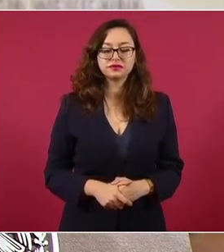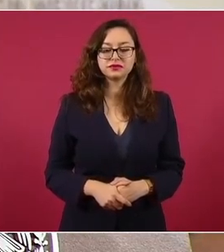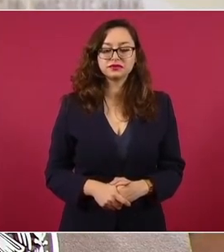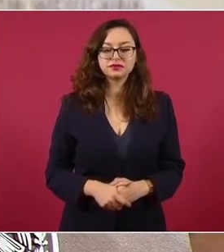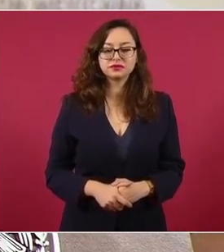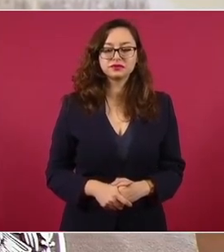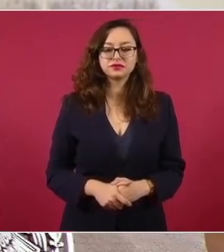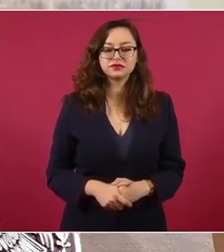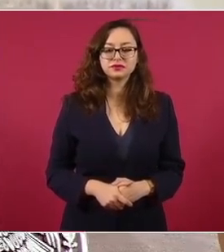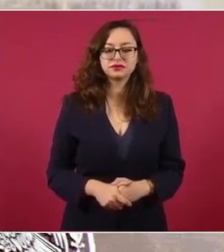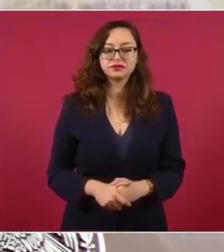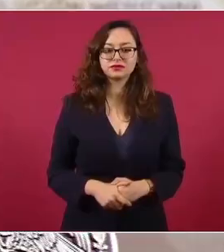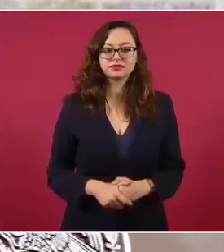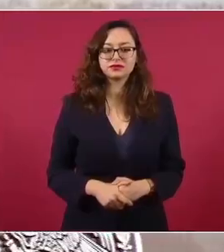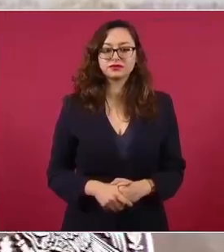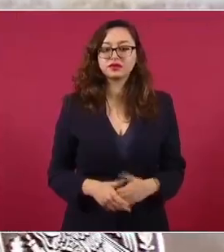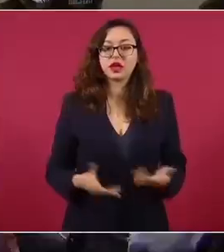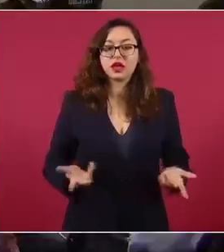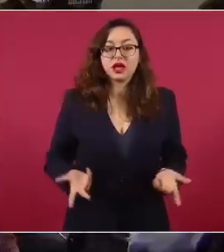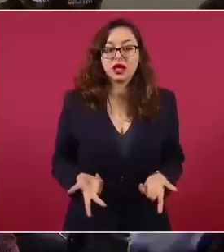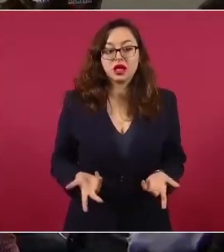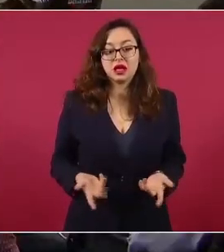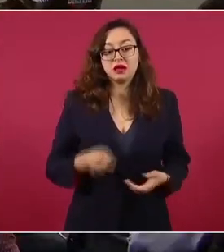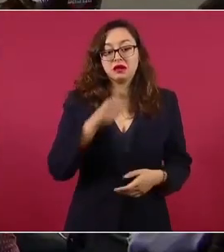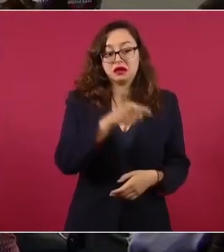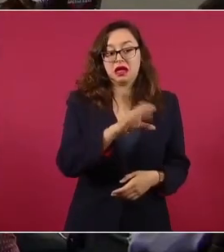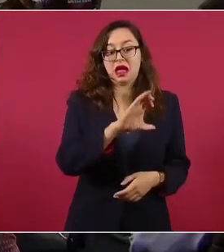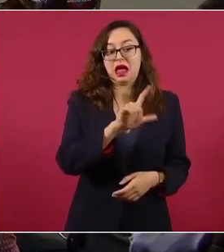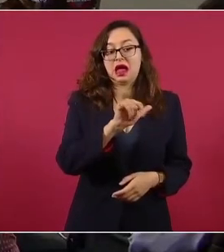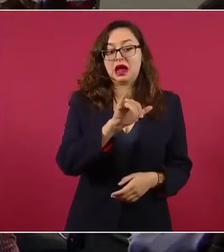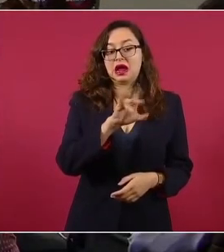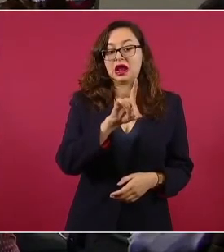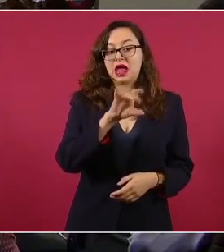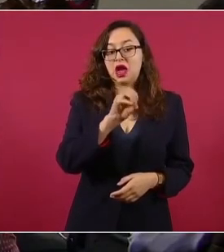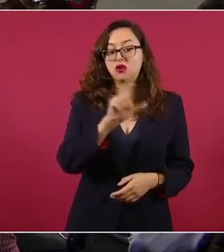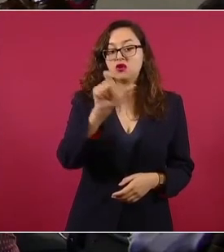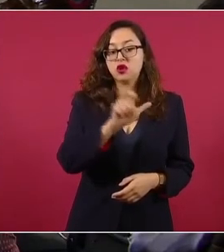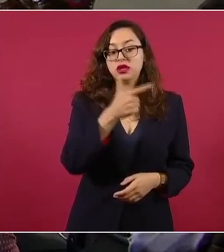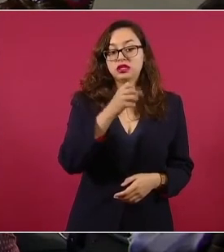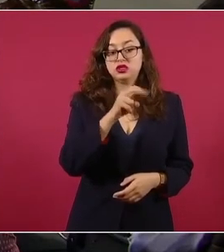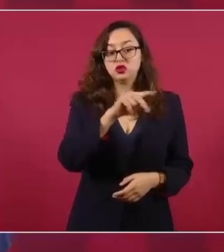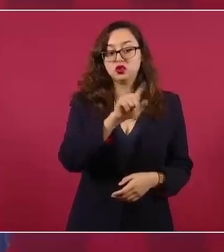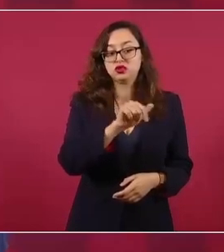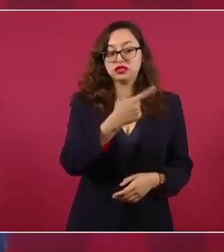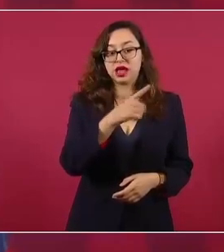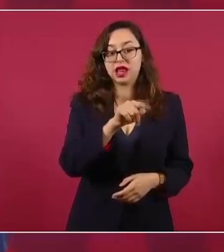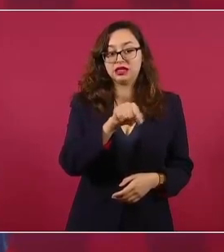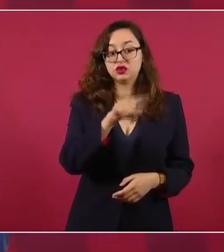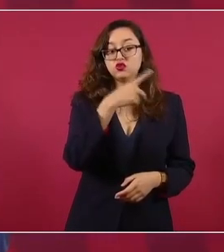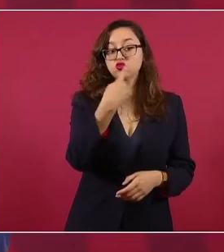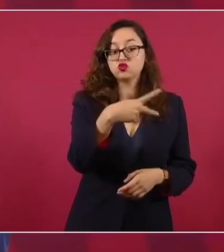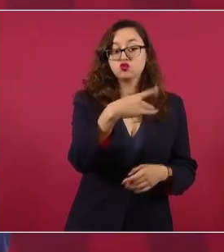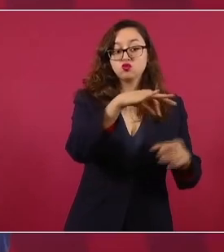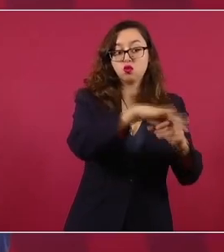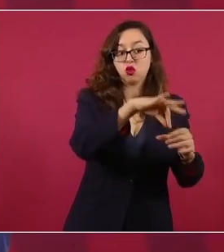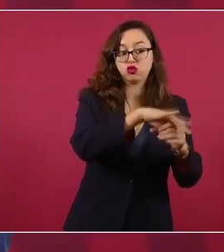No puede ser que valga lo mismo el voto de Claudio X González que el voto de un campesino.